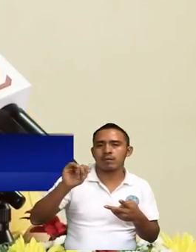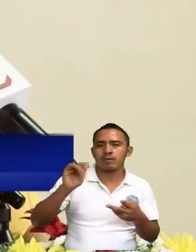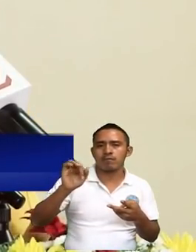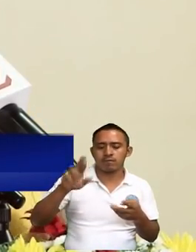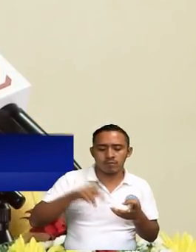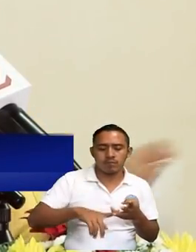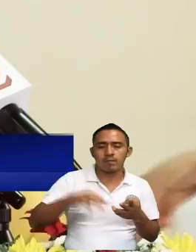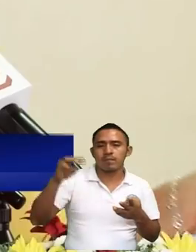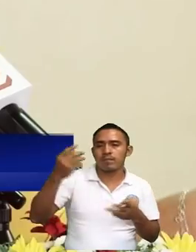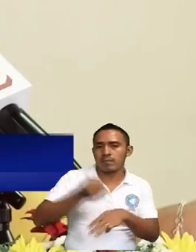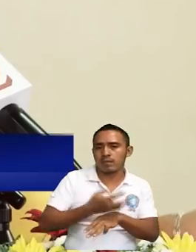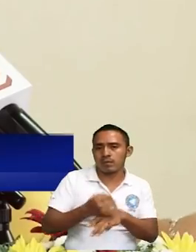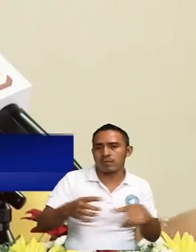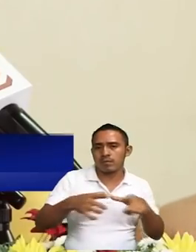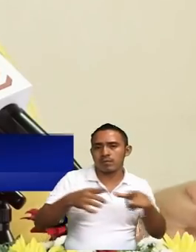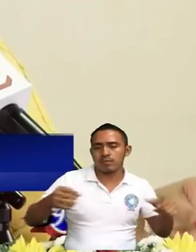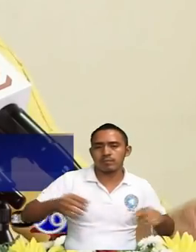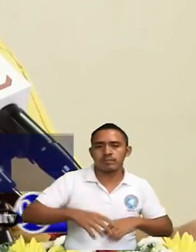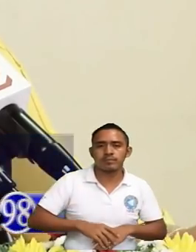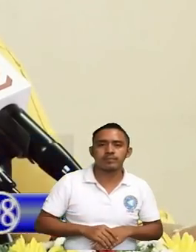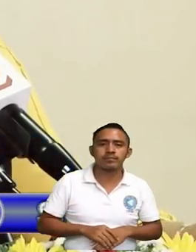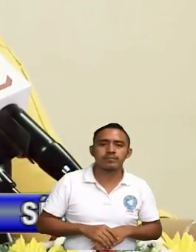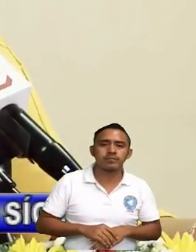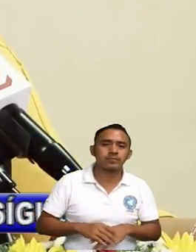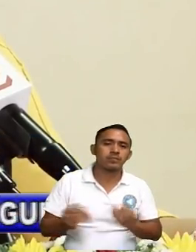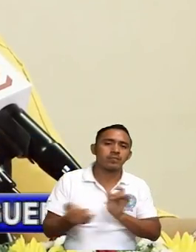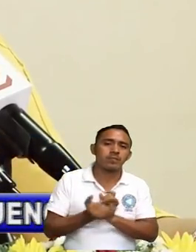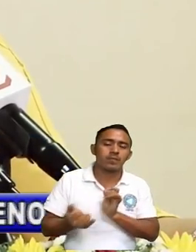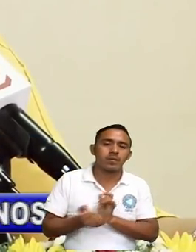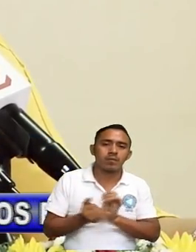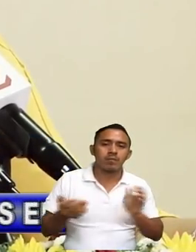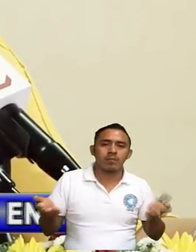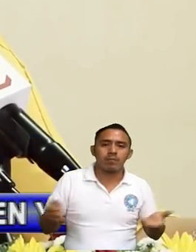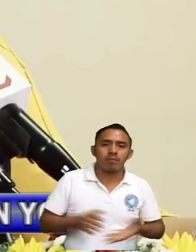Managua. Igual, pues, en el marco